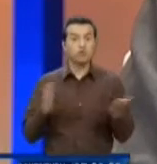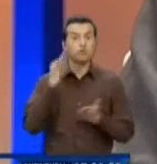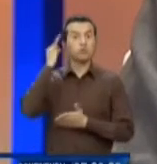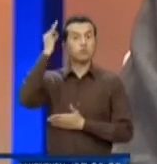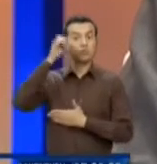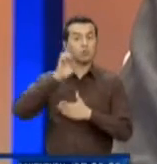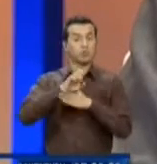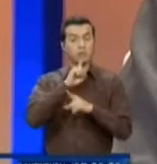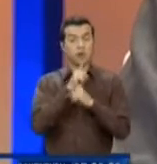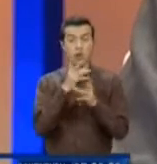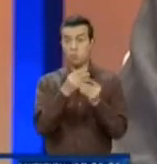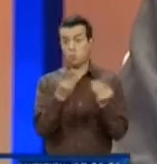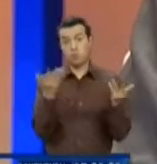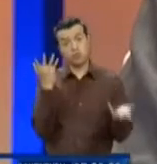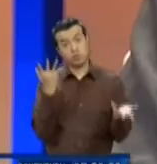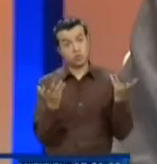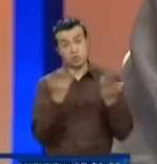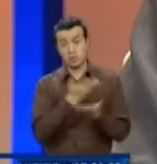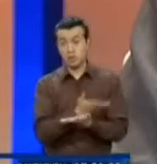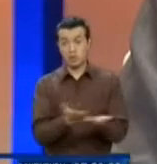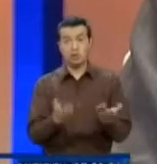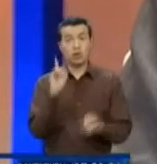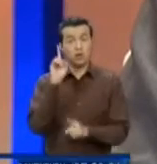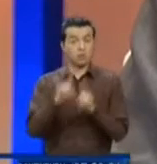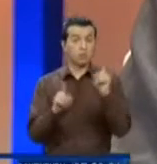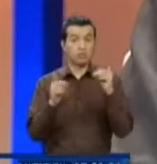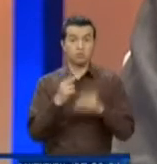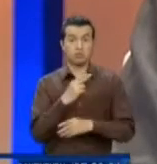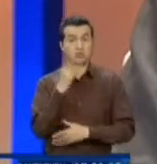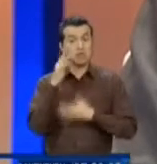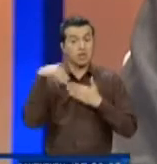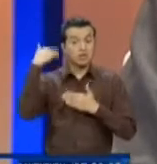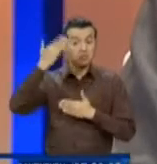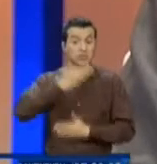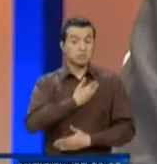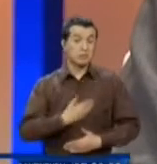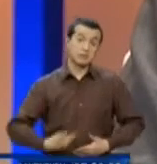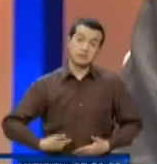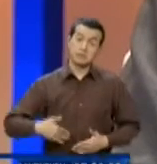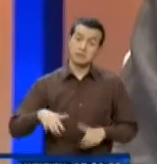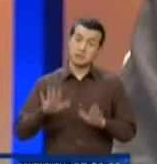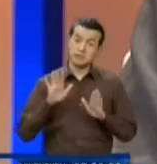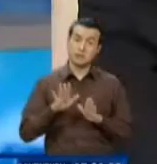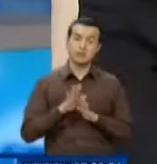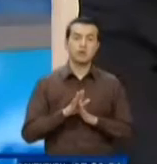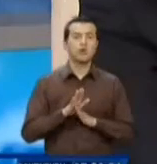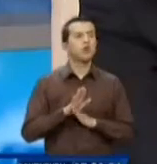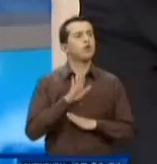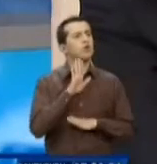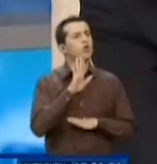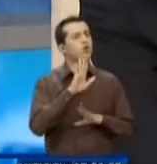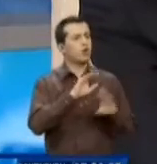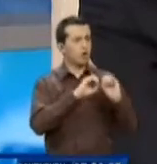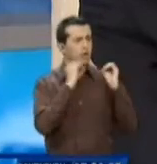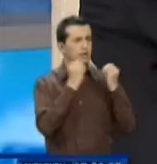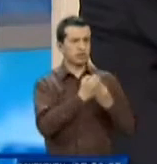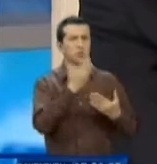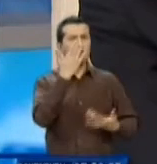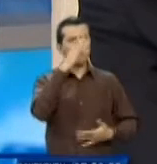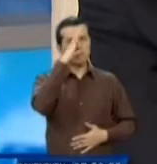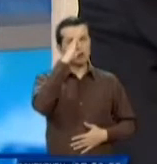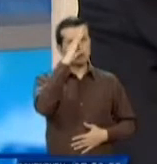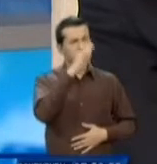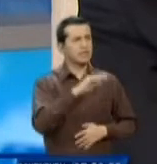Muchos de ellos, quién sabe, tal vez alguno de ellos sea presidente. La izquierda que representa a Rafael Correa, ¿es